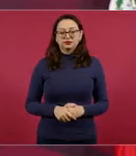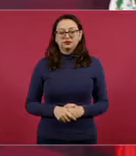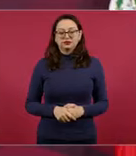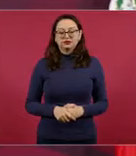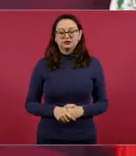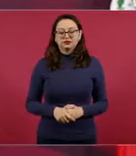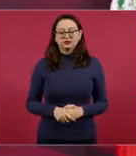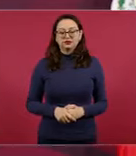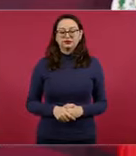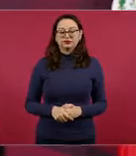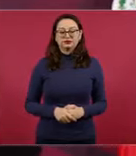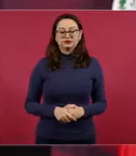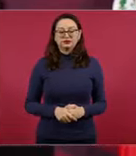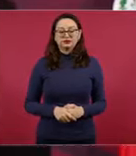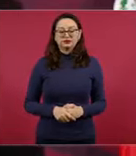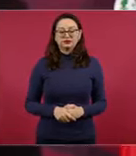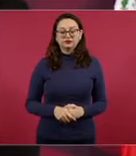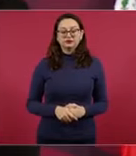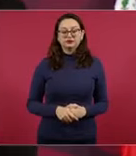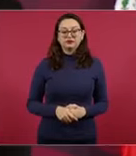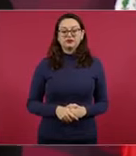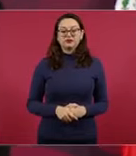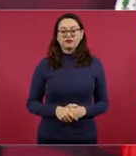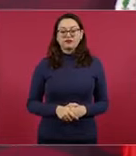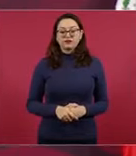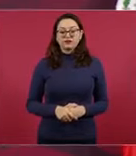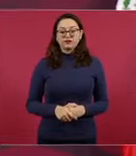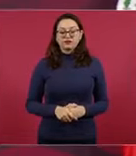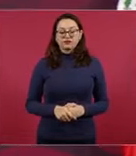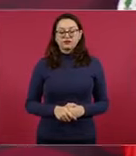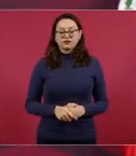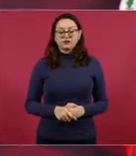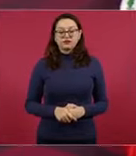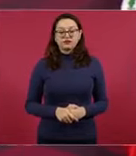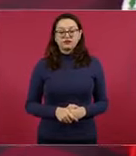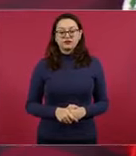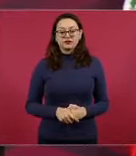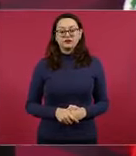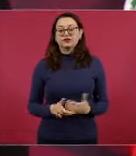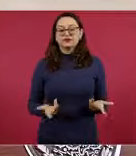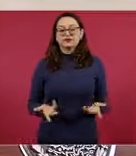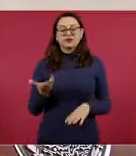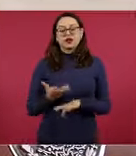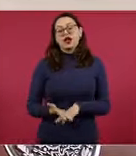Porque antes era la orden que daba el presidente